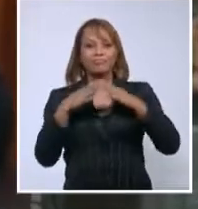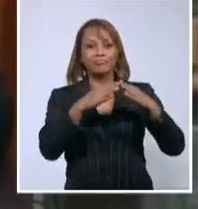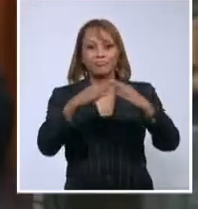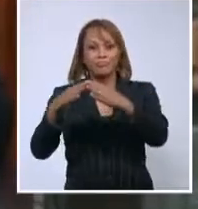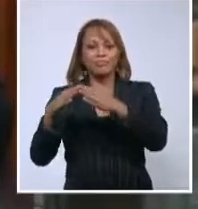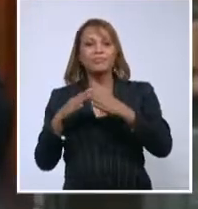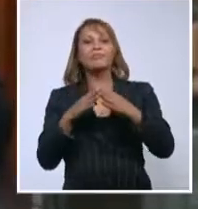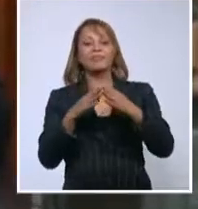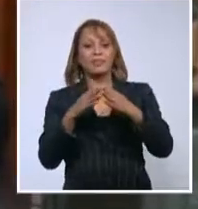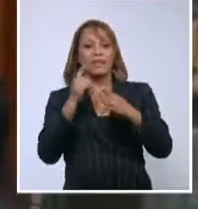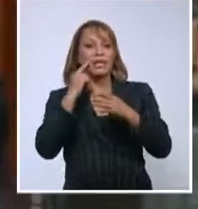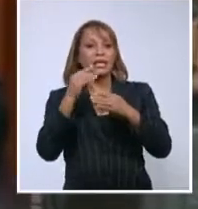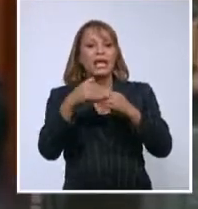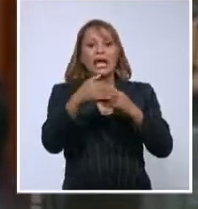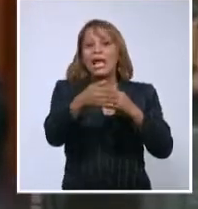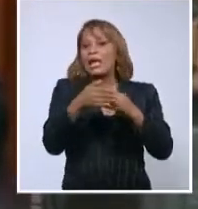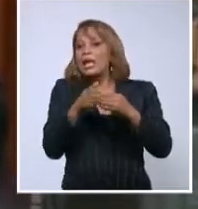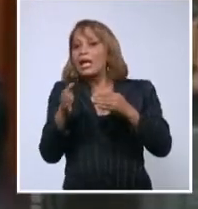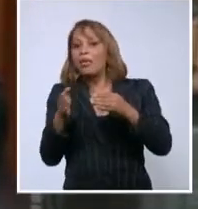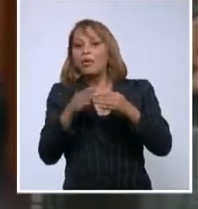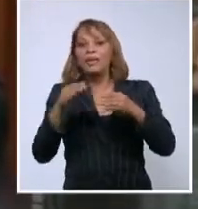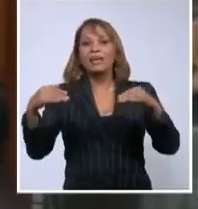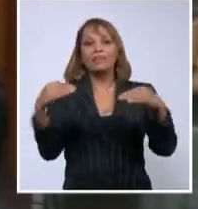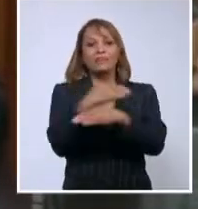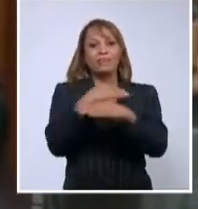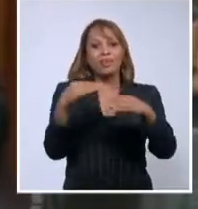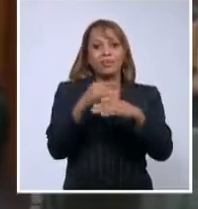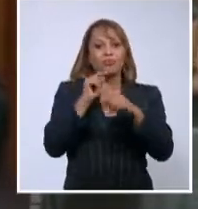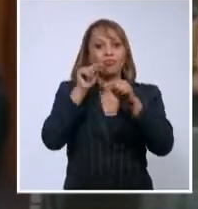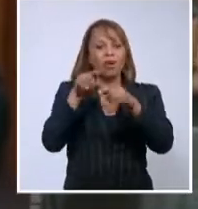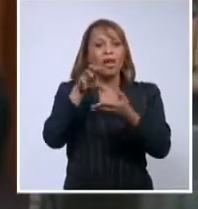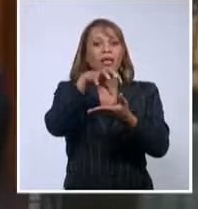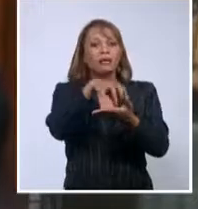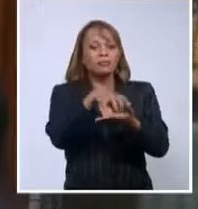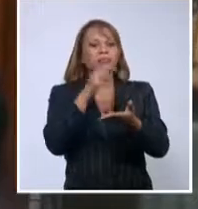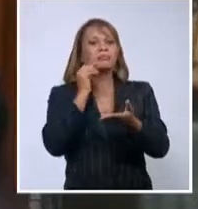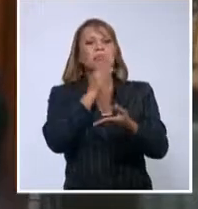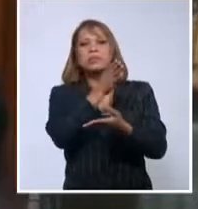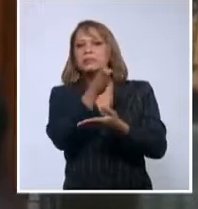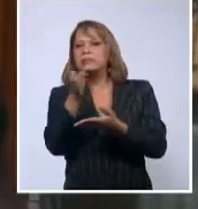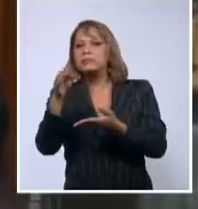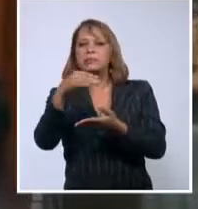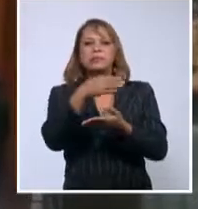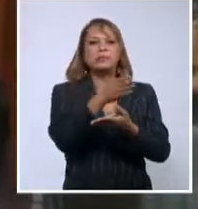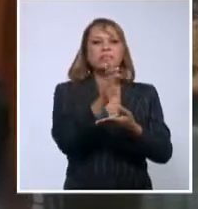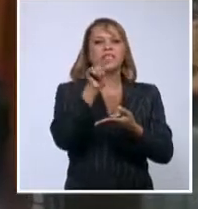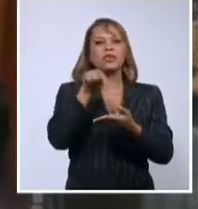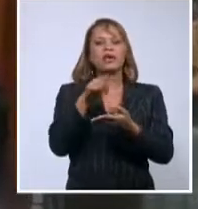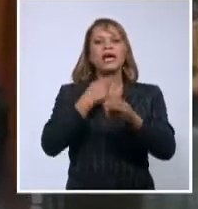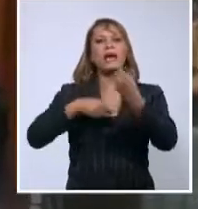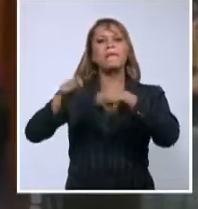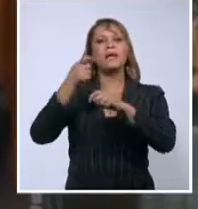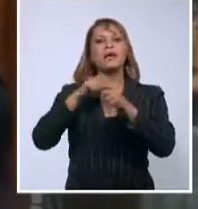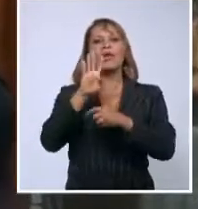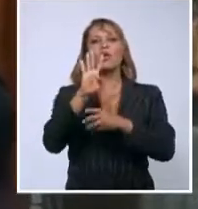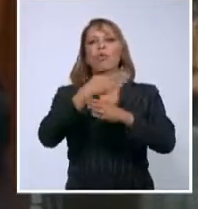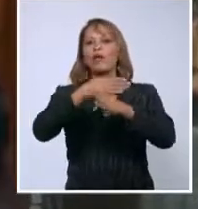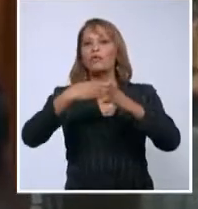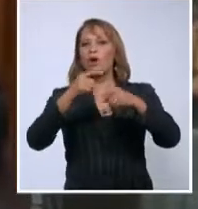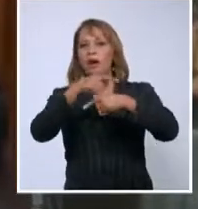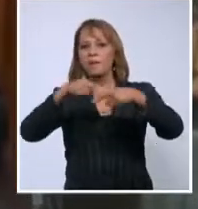ambos lados de esa vía principal de la ciudad y el que conocemos hoy como Mercado de Cuatro